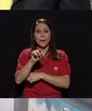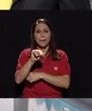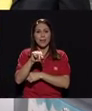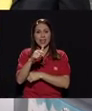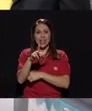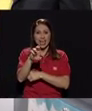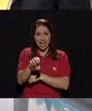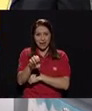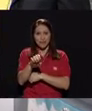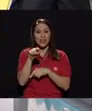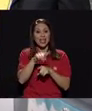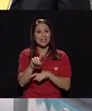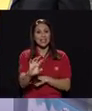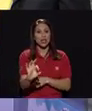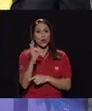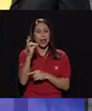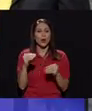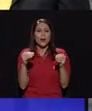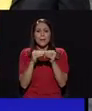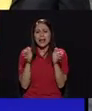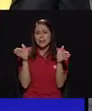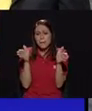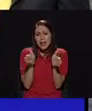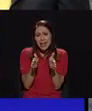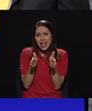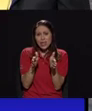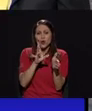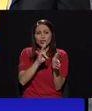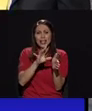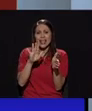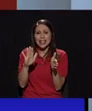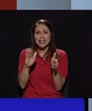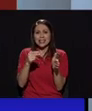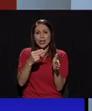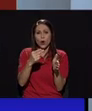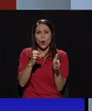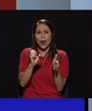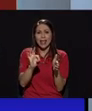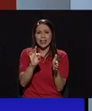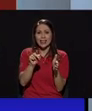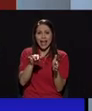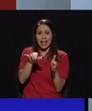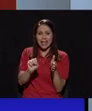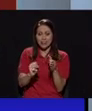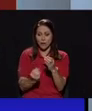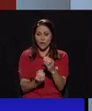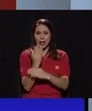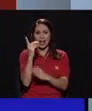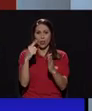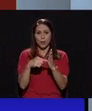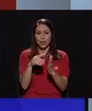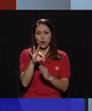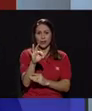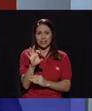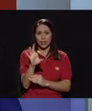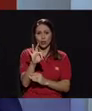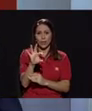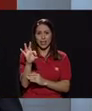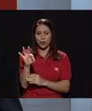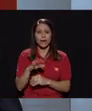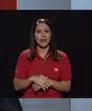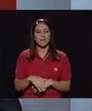el noveno de los humedales y es el más pequeño, consta de 75 hectáreas y fue creado en